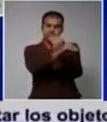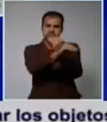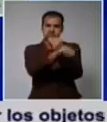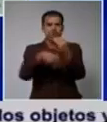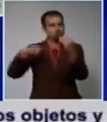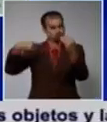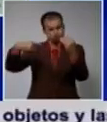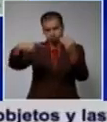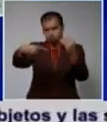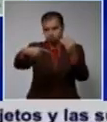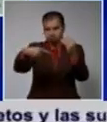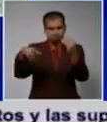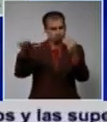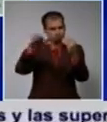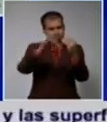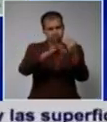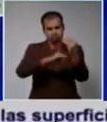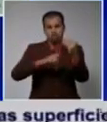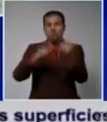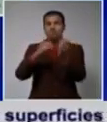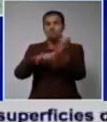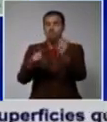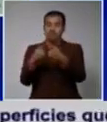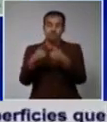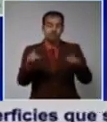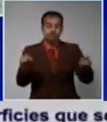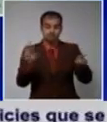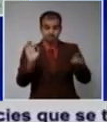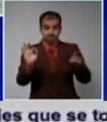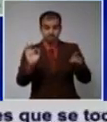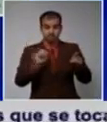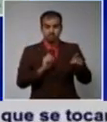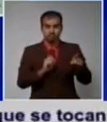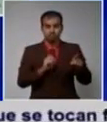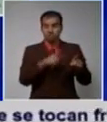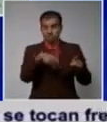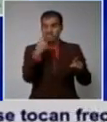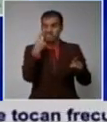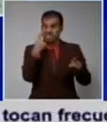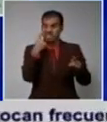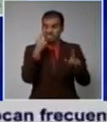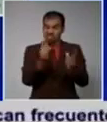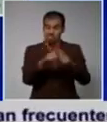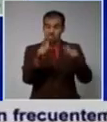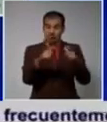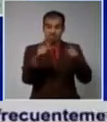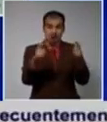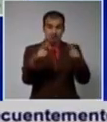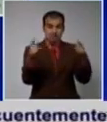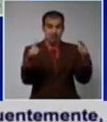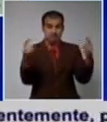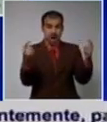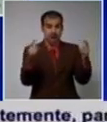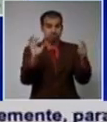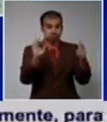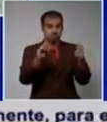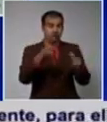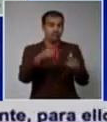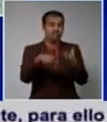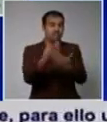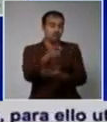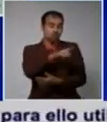territorios, pues se evaluaba el incremento que ha tenido en los últimos días y las